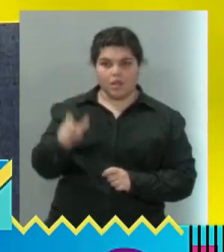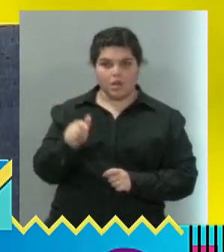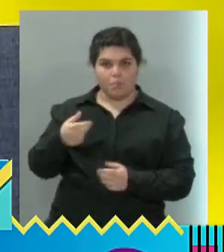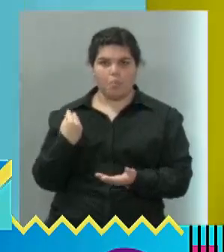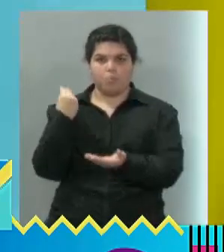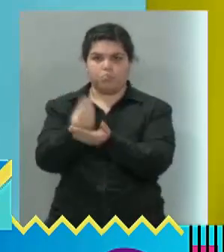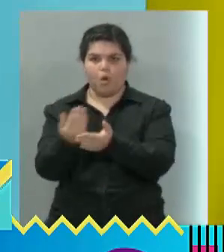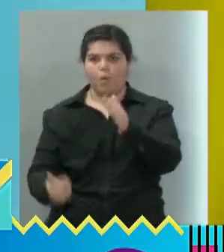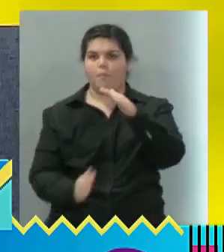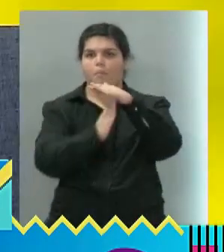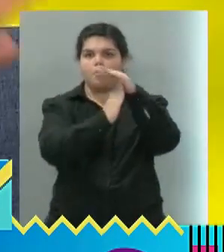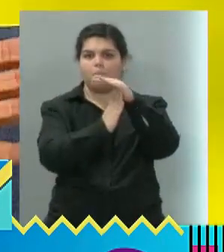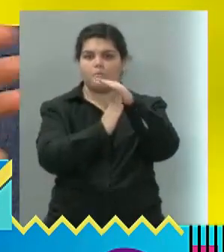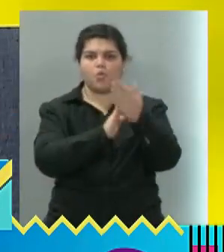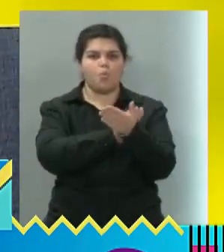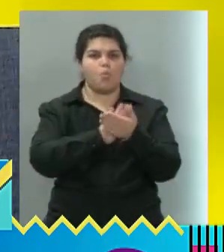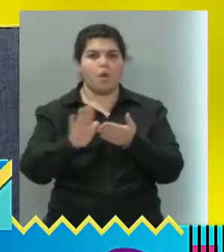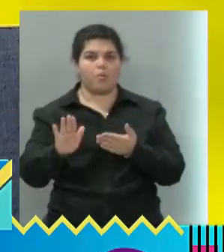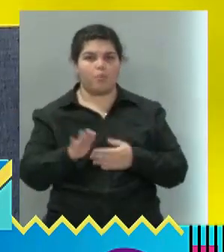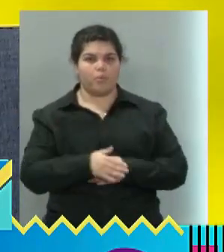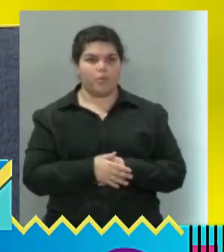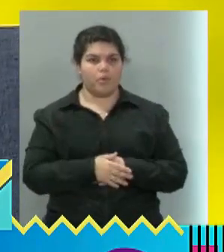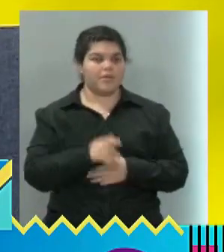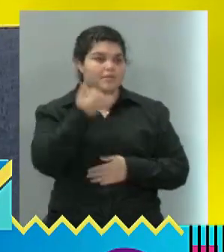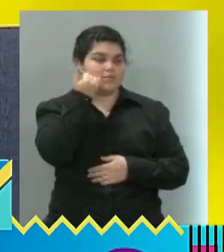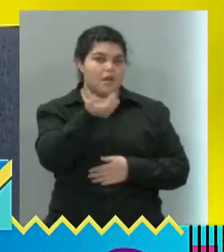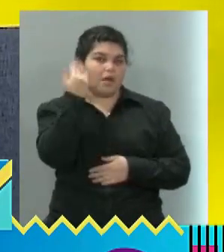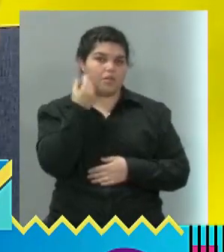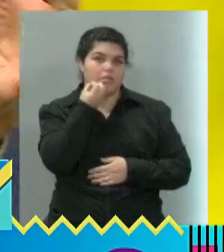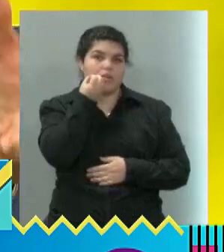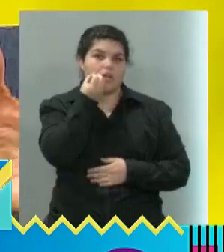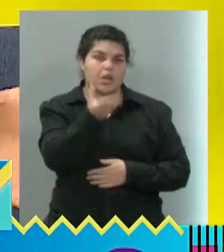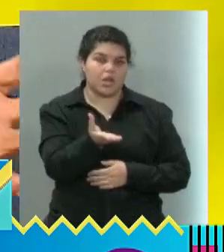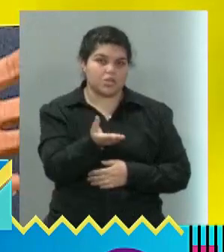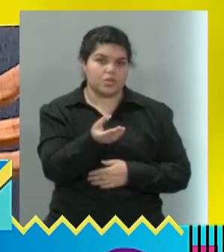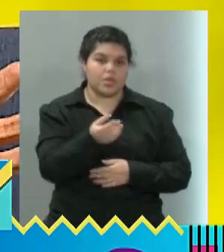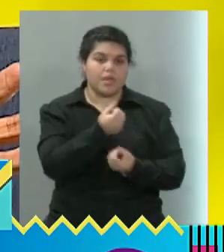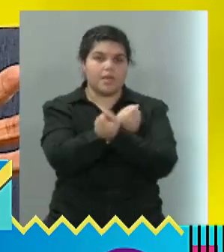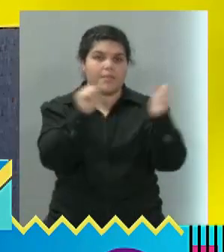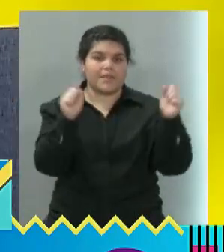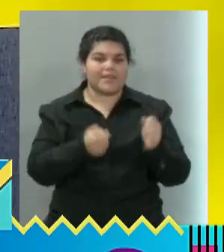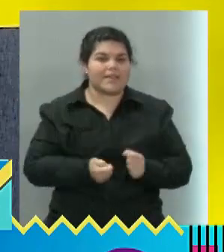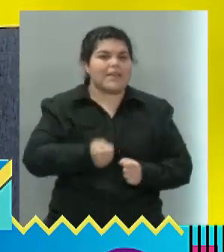monarca. El nuevo monarca. Porque ya la declaración de la independencia estaba a punto de